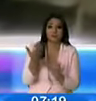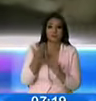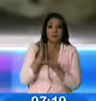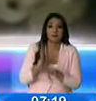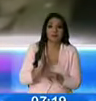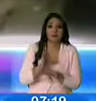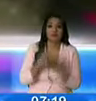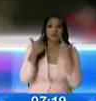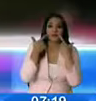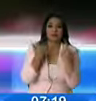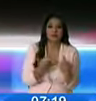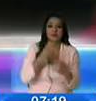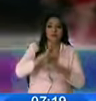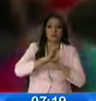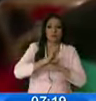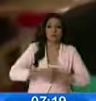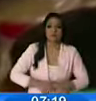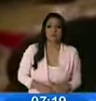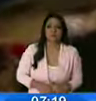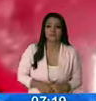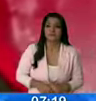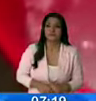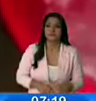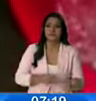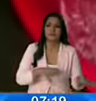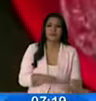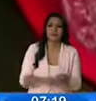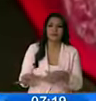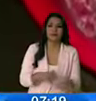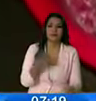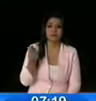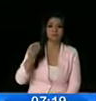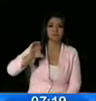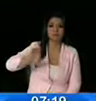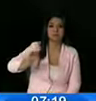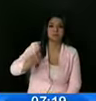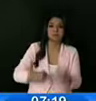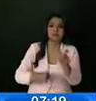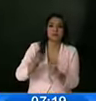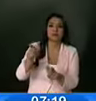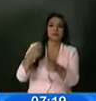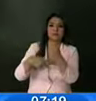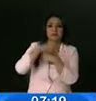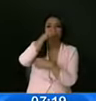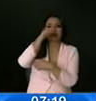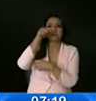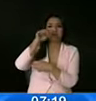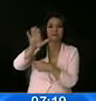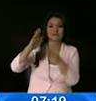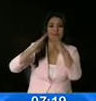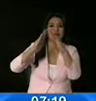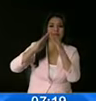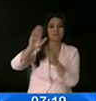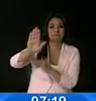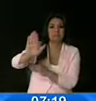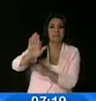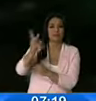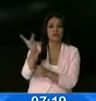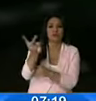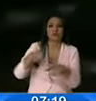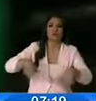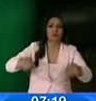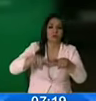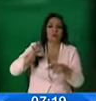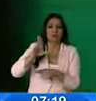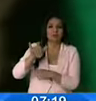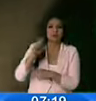la Fiscalía de Ecuador. La logística sería financiada por narcos que viven en Guayacana y Llorente, dos sectores de